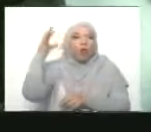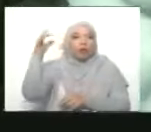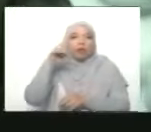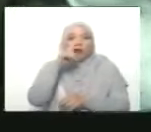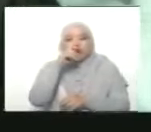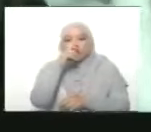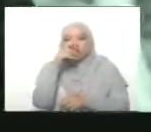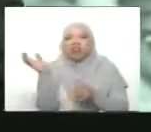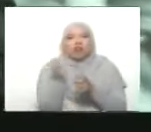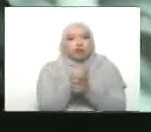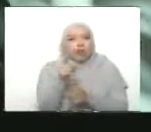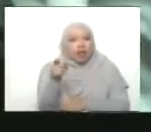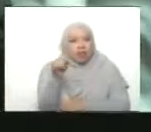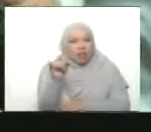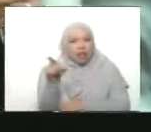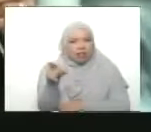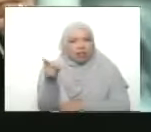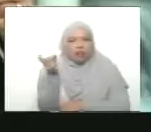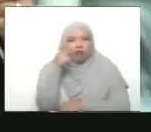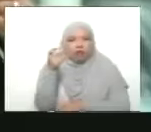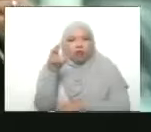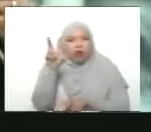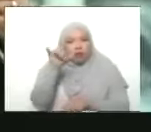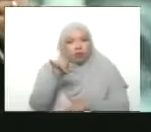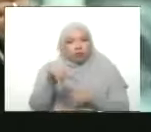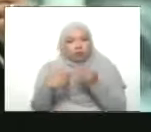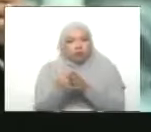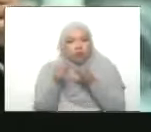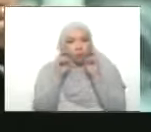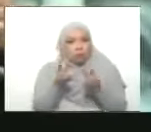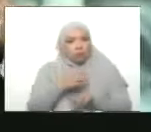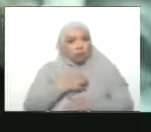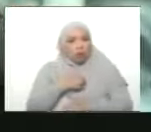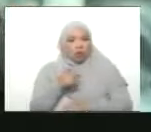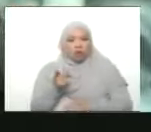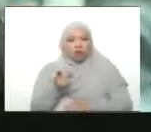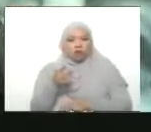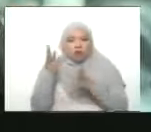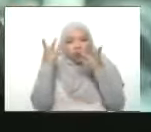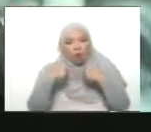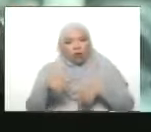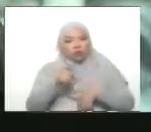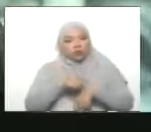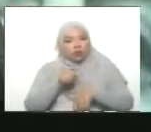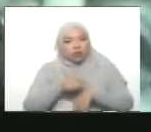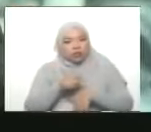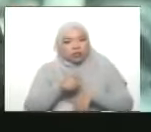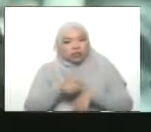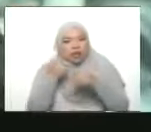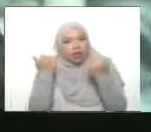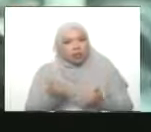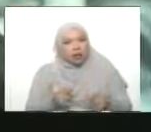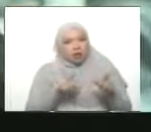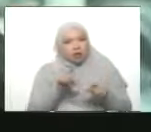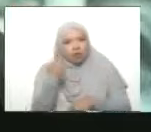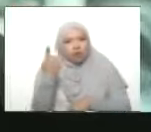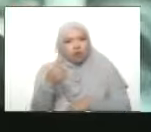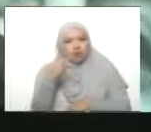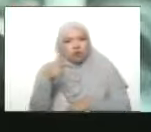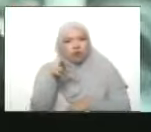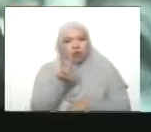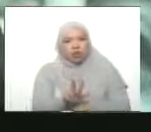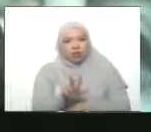¿Lo tienes? ¿Dónde lo tienes? ¿Lo vas a guindar? ¿Lo podemos ver? ¿En cuántos segundos? Ya, uno,